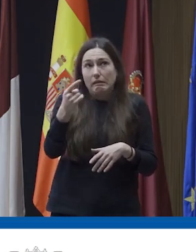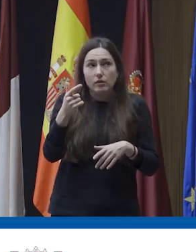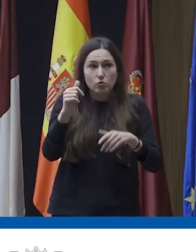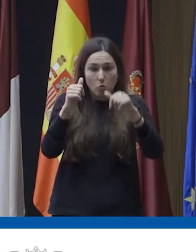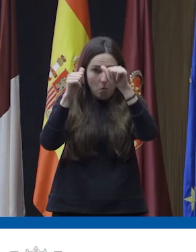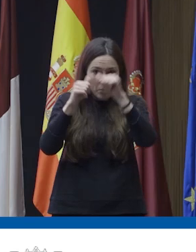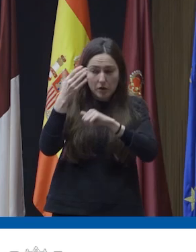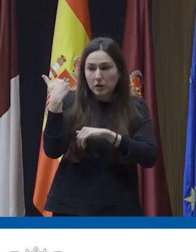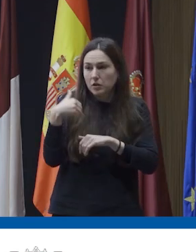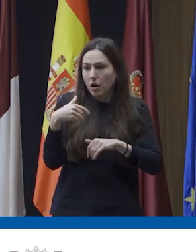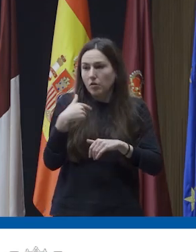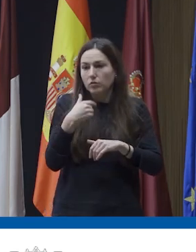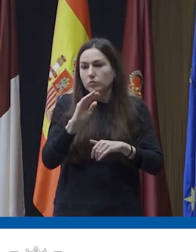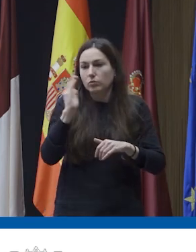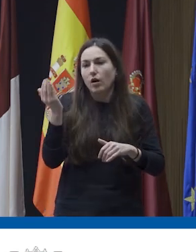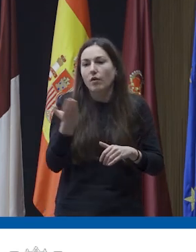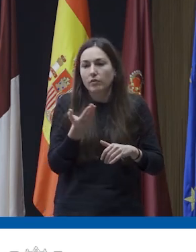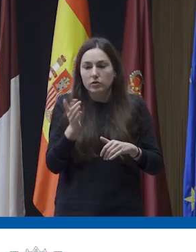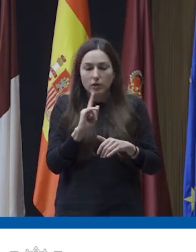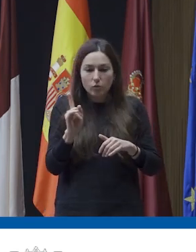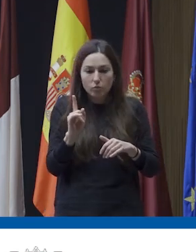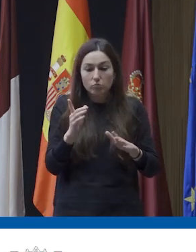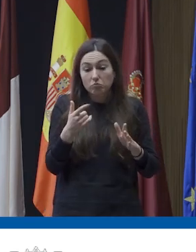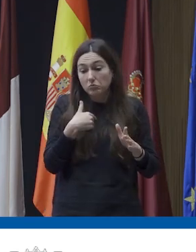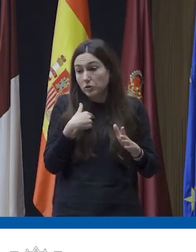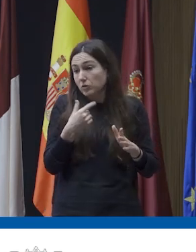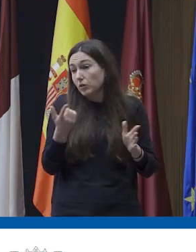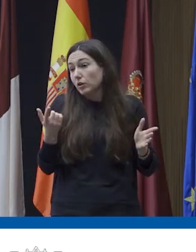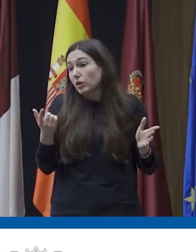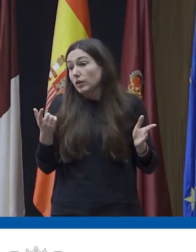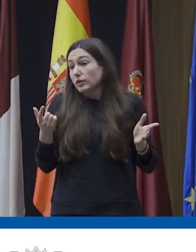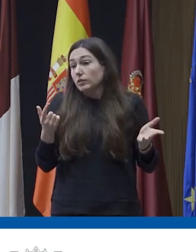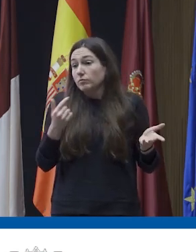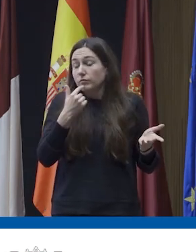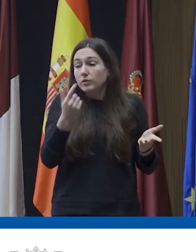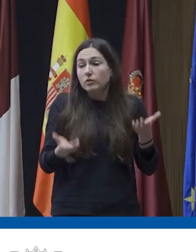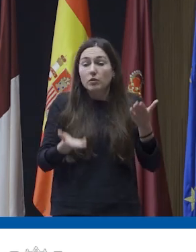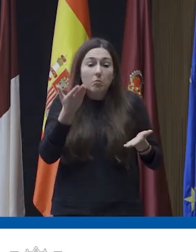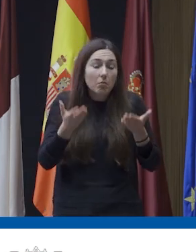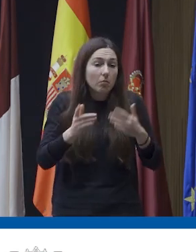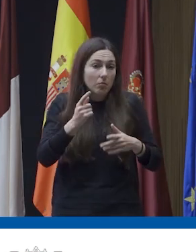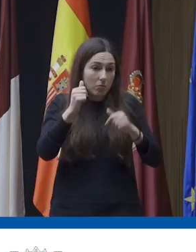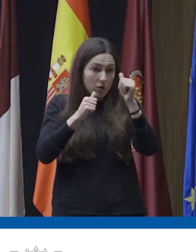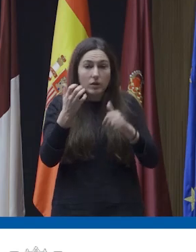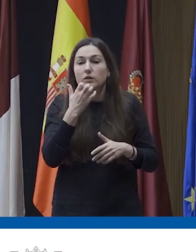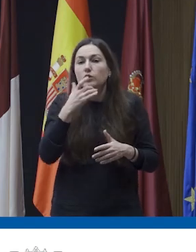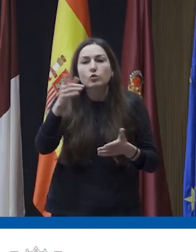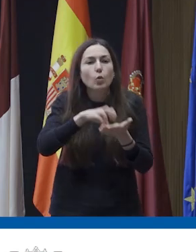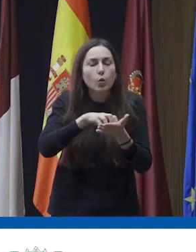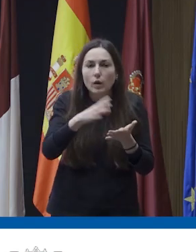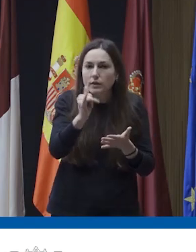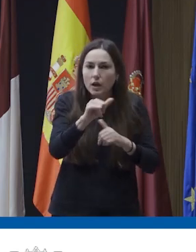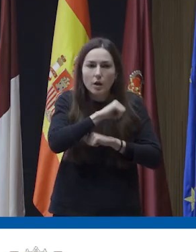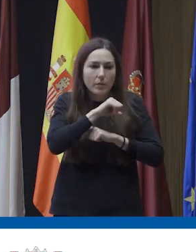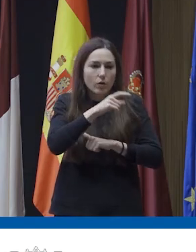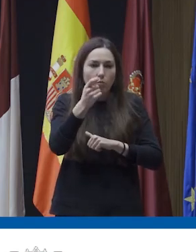normales, pues sí que es verdad que el riesgo, así a priori, por lo que estás contando, sí puede parecer que esté compensando. Y si tienes dudas, pues esperar un poquito sin